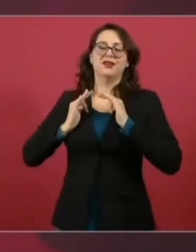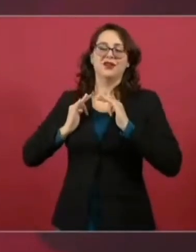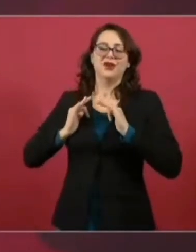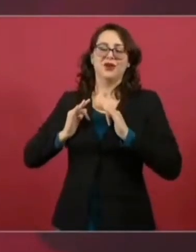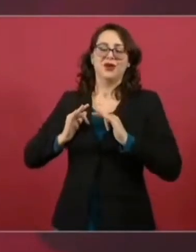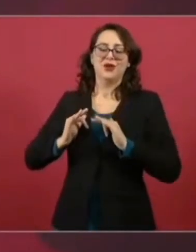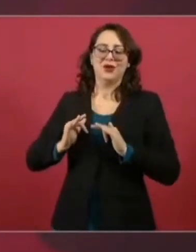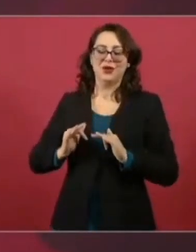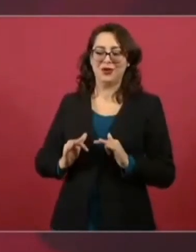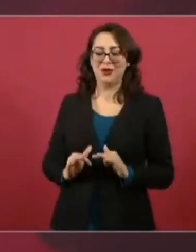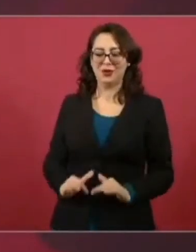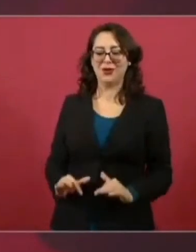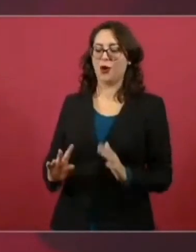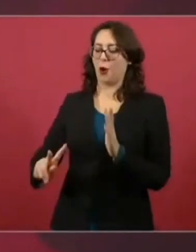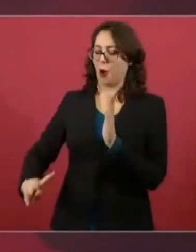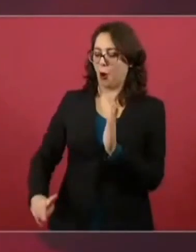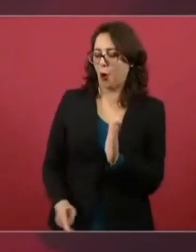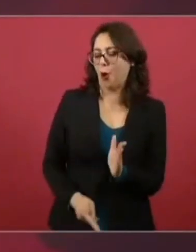Y entonces